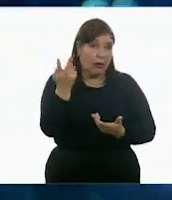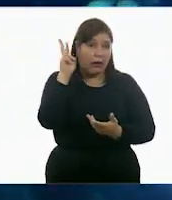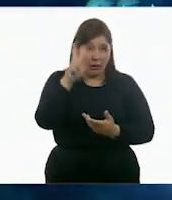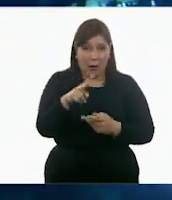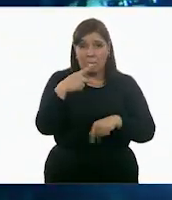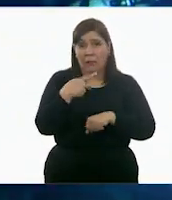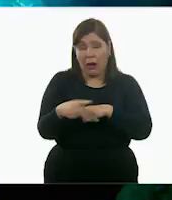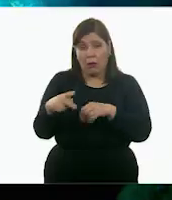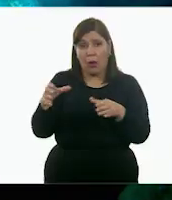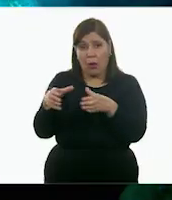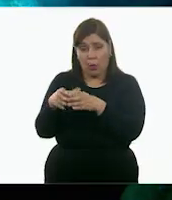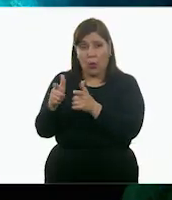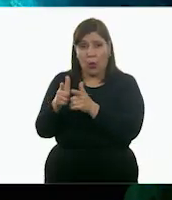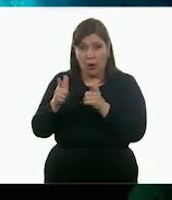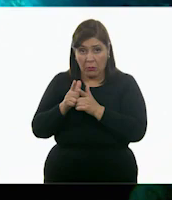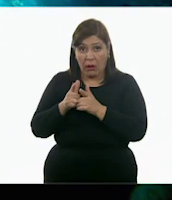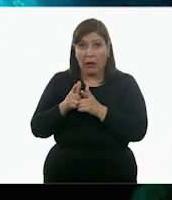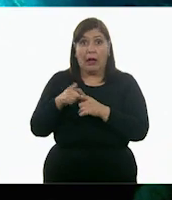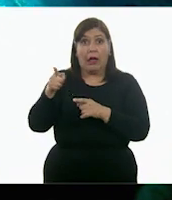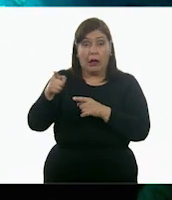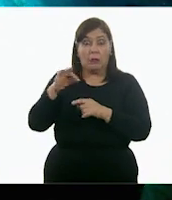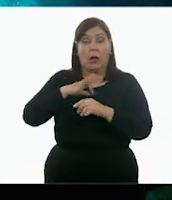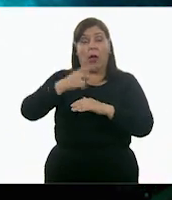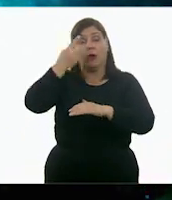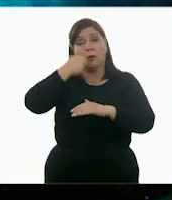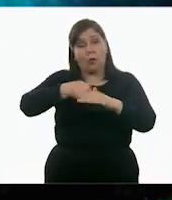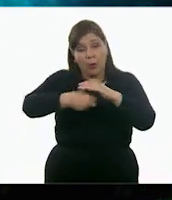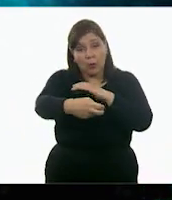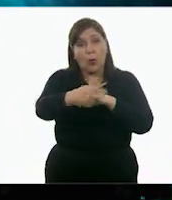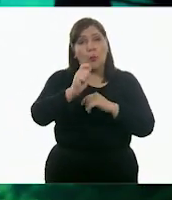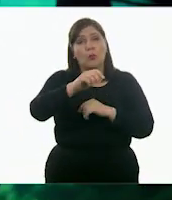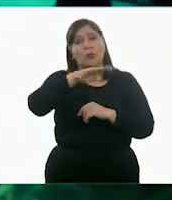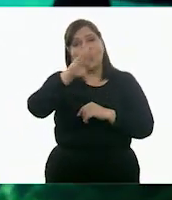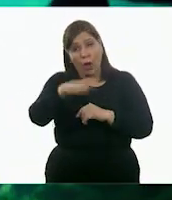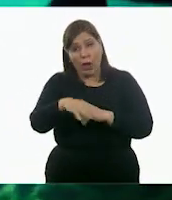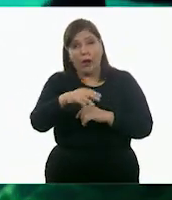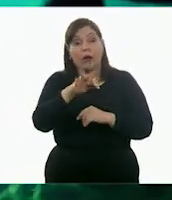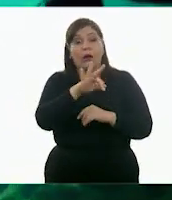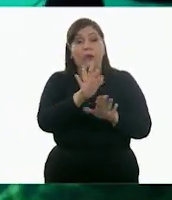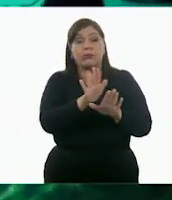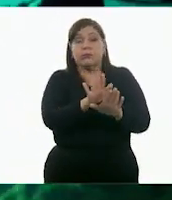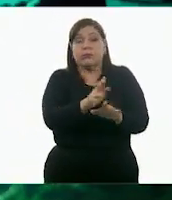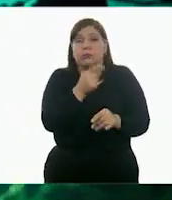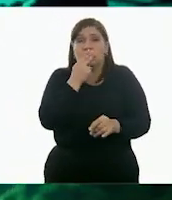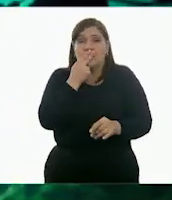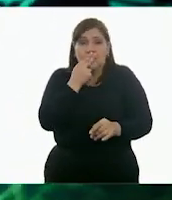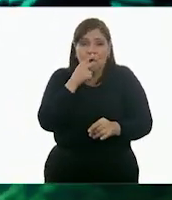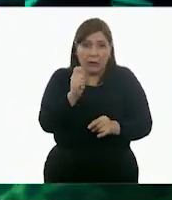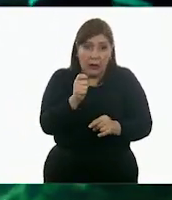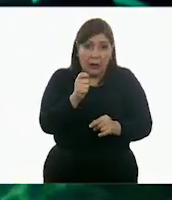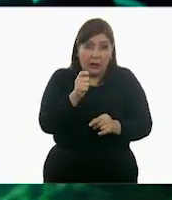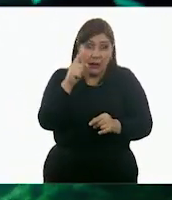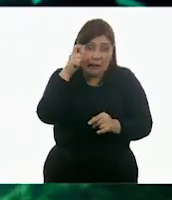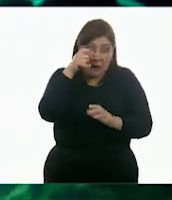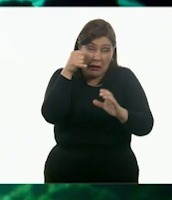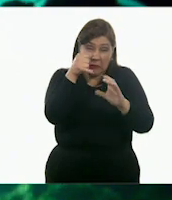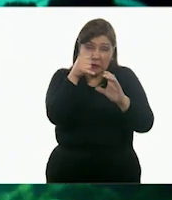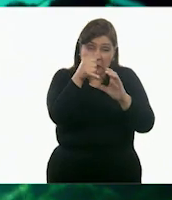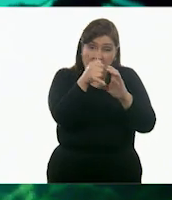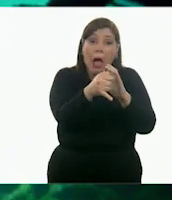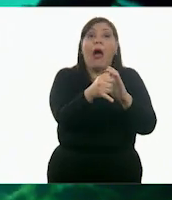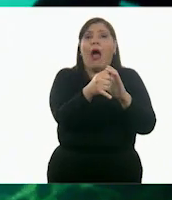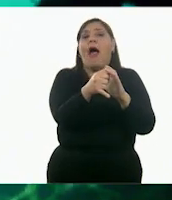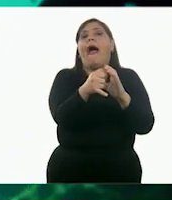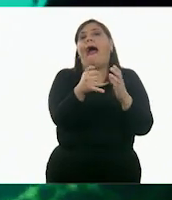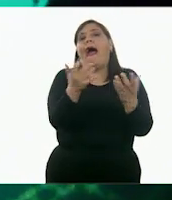para el resto del grupo, y el enterrar en un lugar tan especial, tan difícil de acceder a uno de sus miembros, representa pues eso,